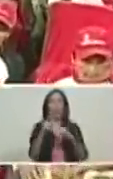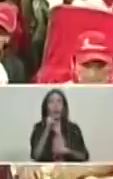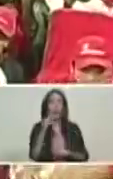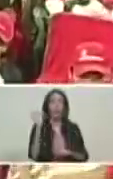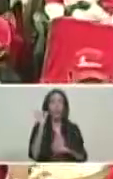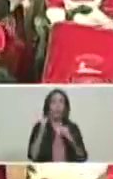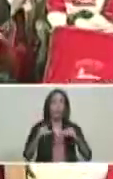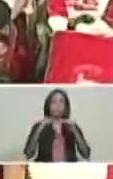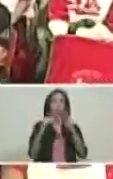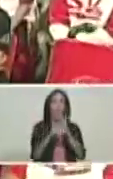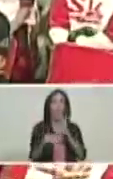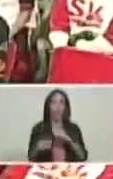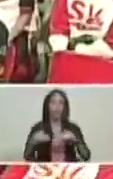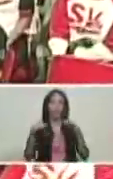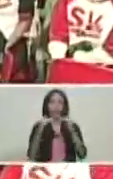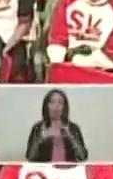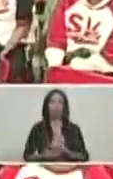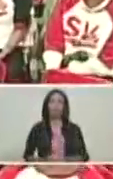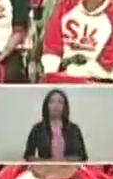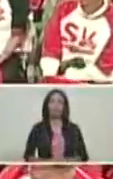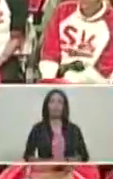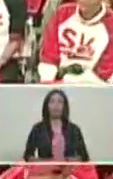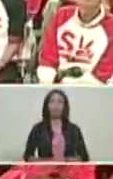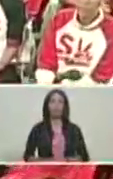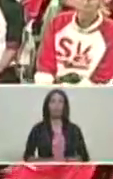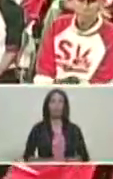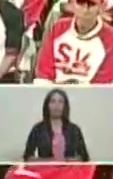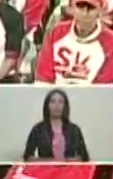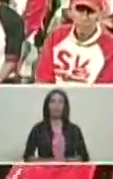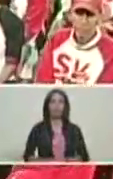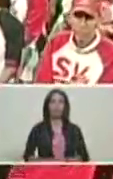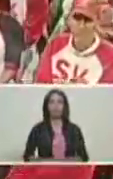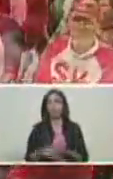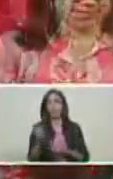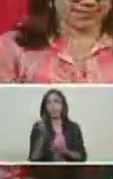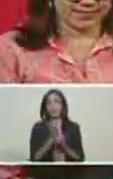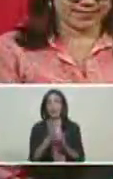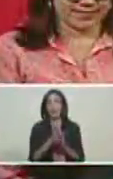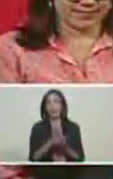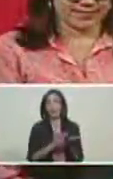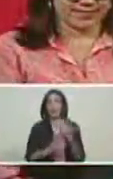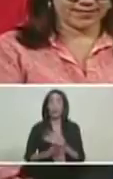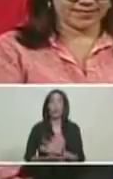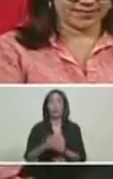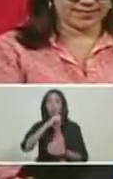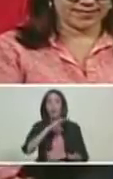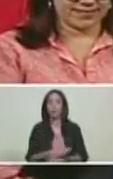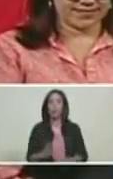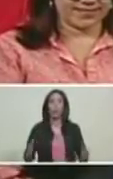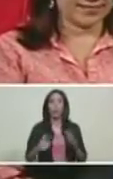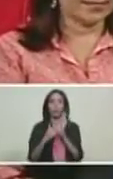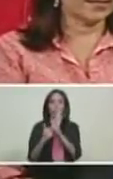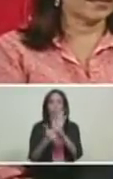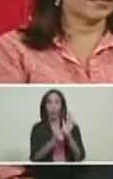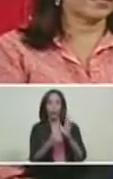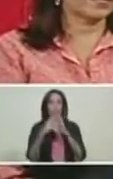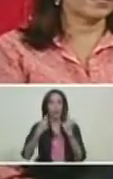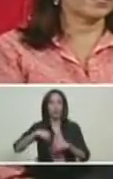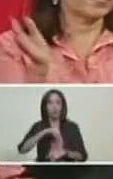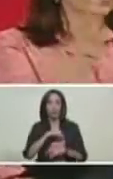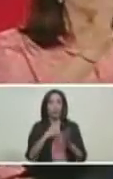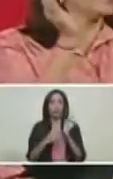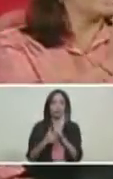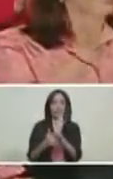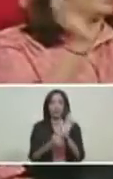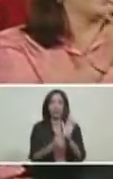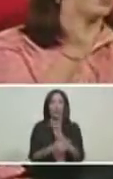Pero siempre con nosotros, la imborrable luchadora histórica y ejemplo para todos nosotros,